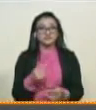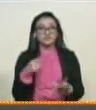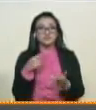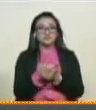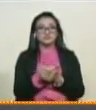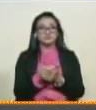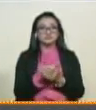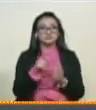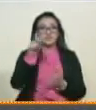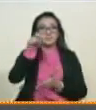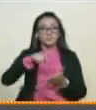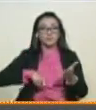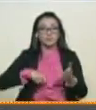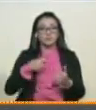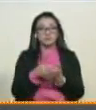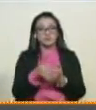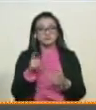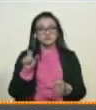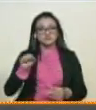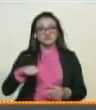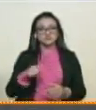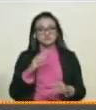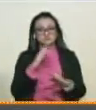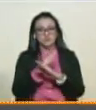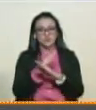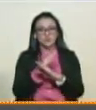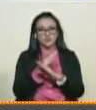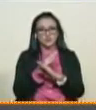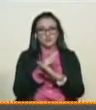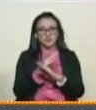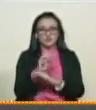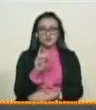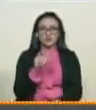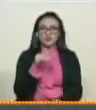en puntos de venta. Vamos a hacer la pausa, la primera en esta